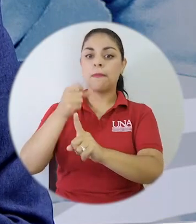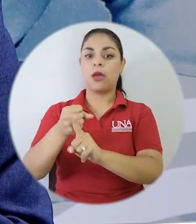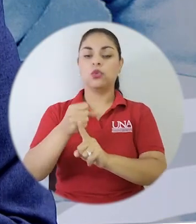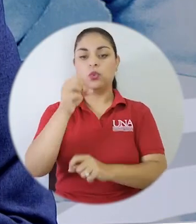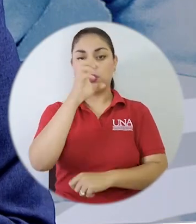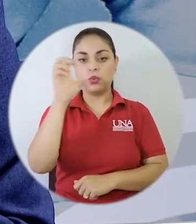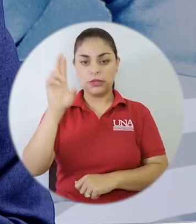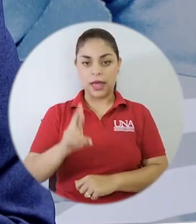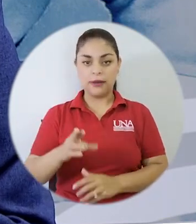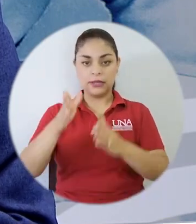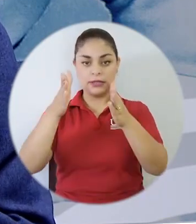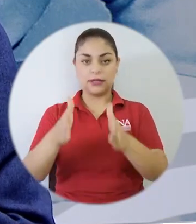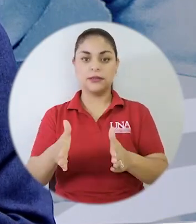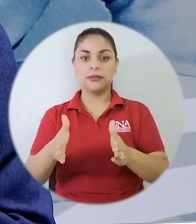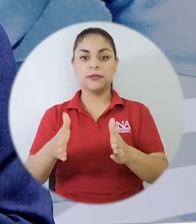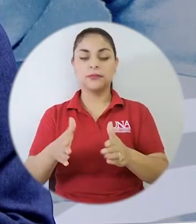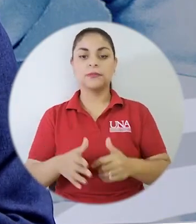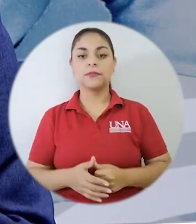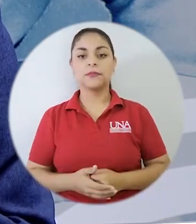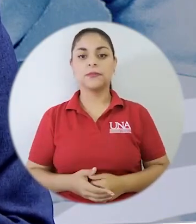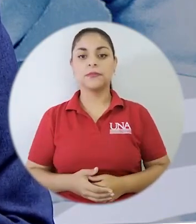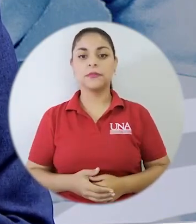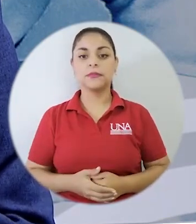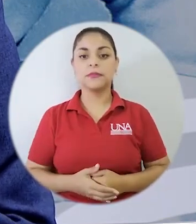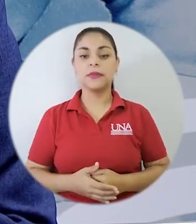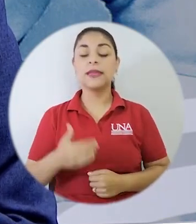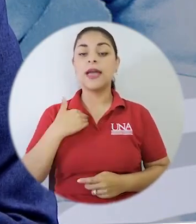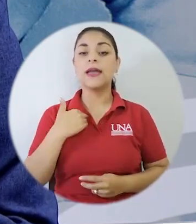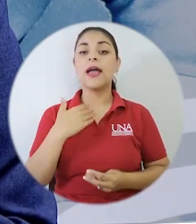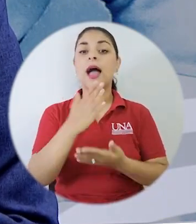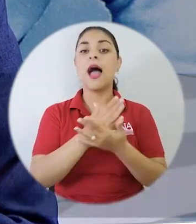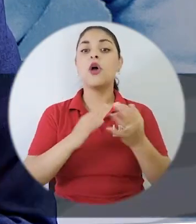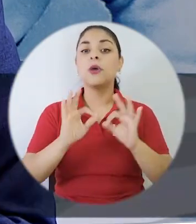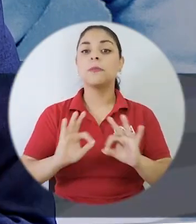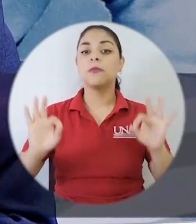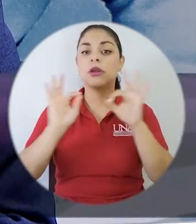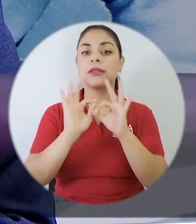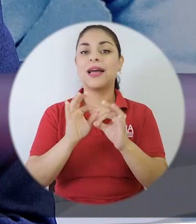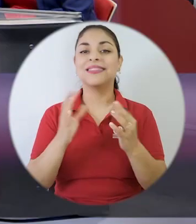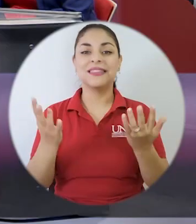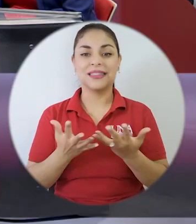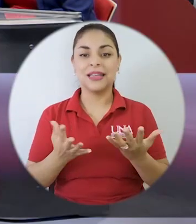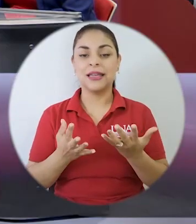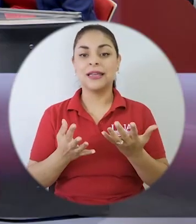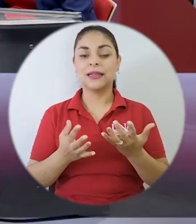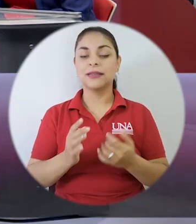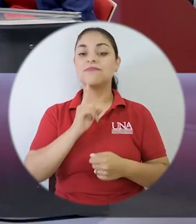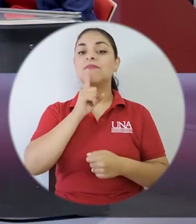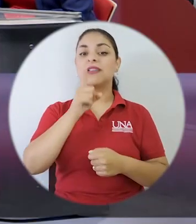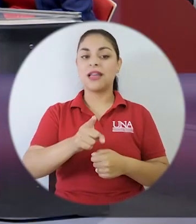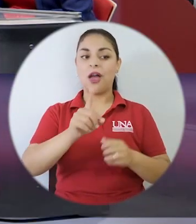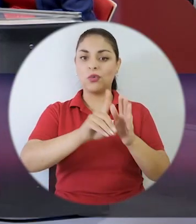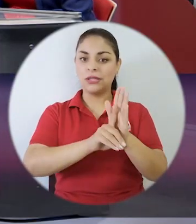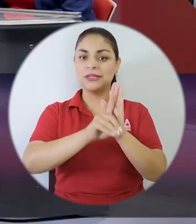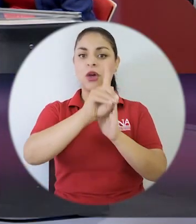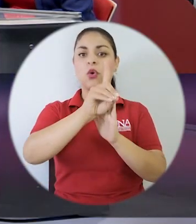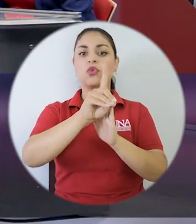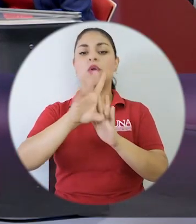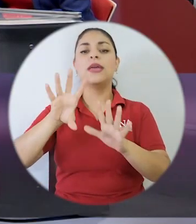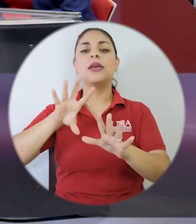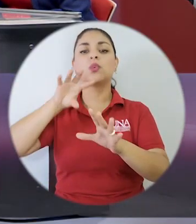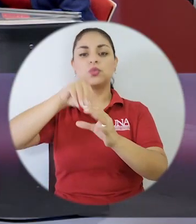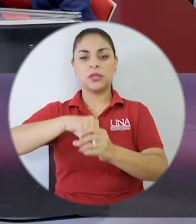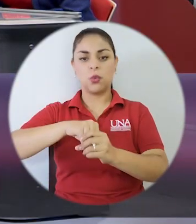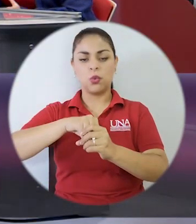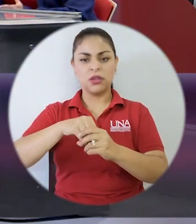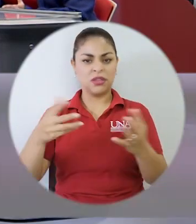impacte la sociedad costarricense. Y ahí un elemento relevante es que sea un desarrollo